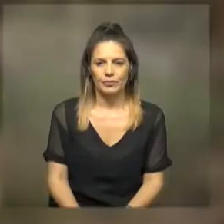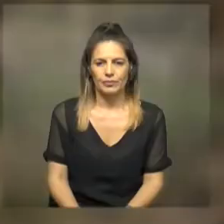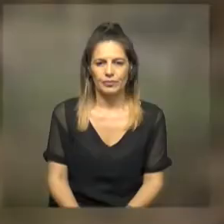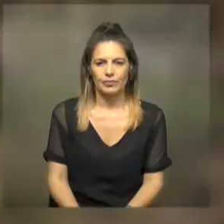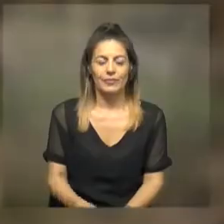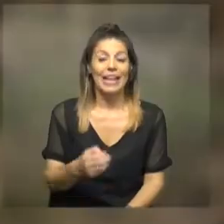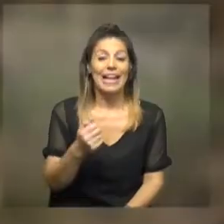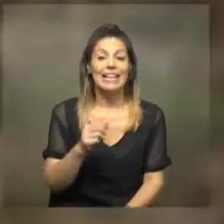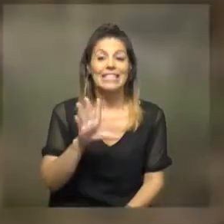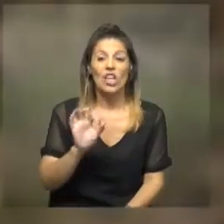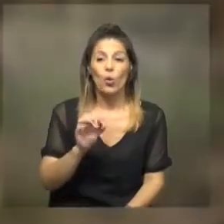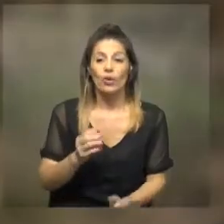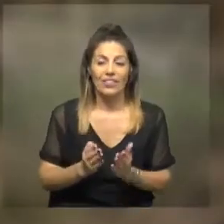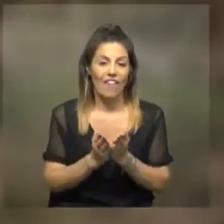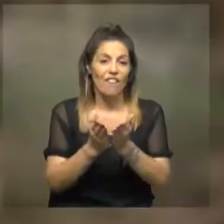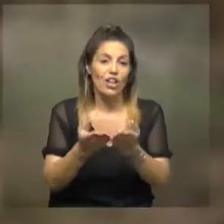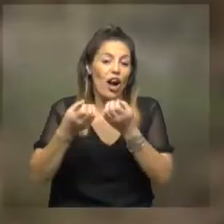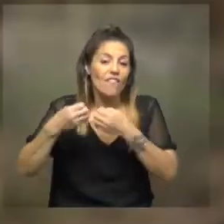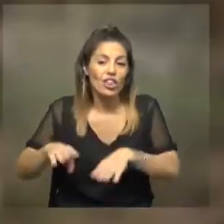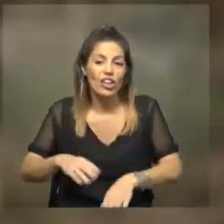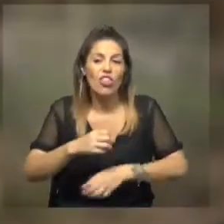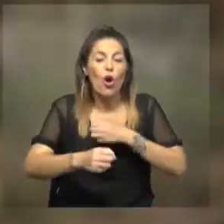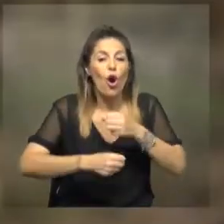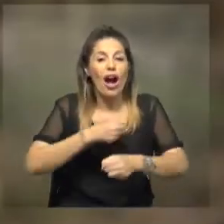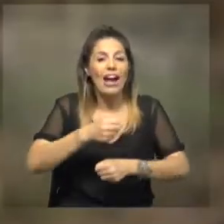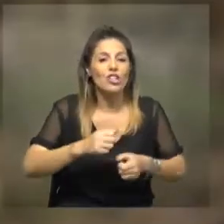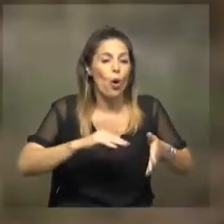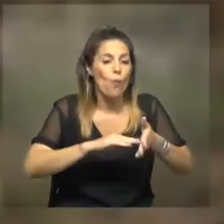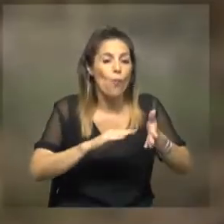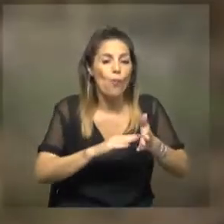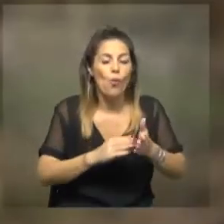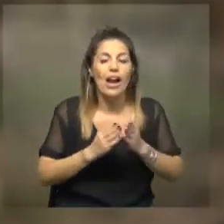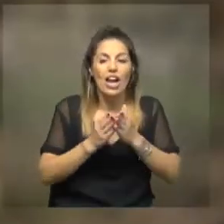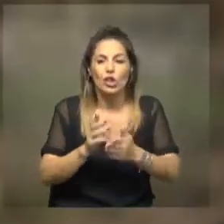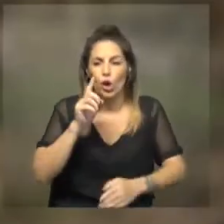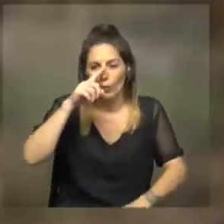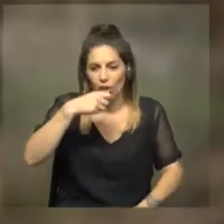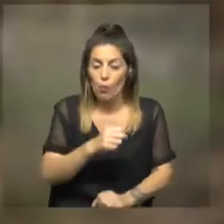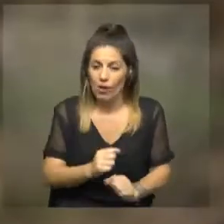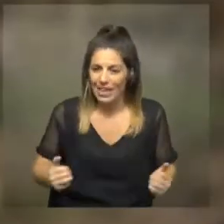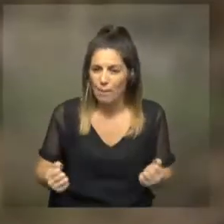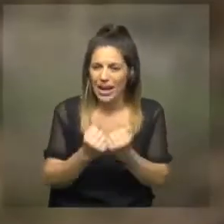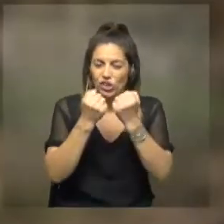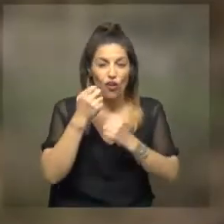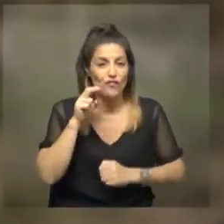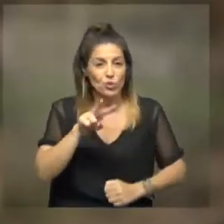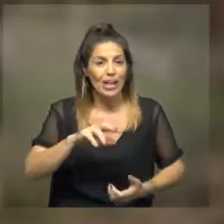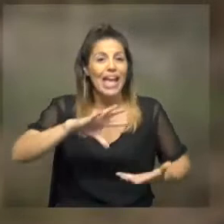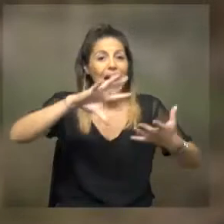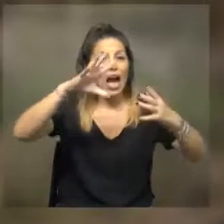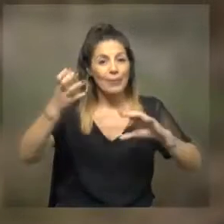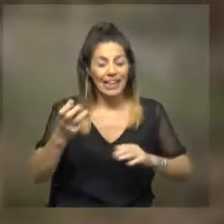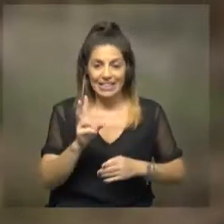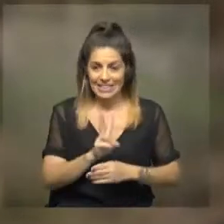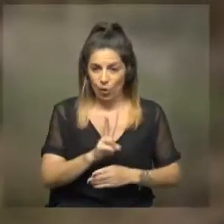Casi 50 barcos quedaron abandonados desde hace unos años en el puerto de Montevideo y eso puede generar impactos visuales, ambientales y de